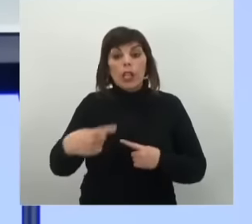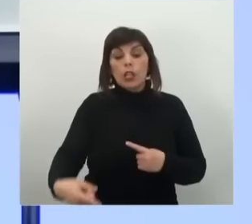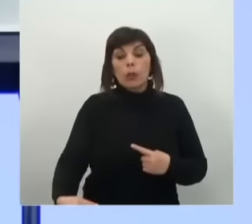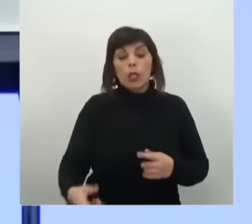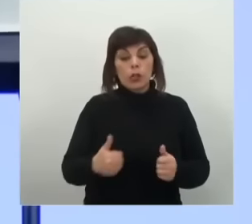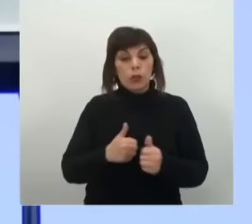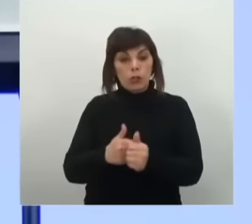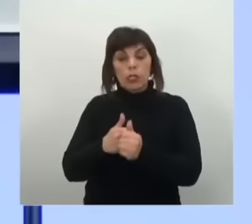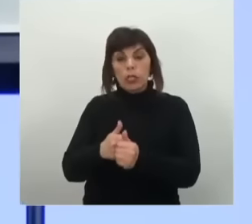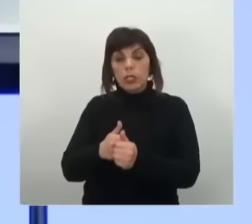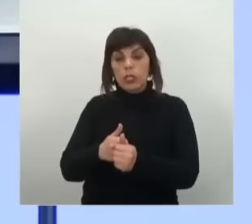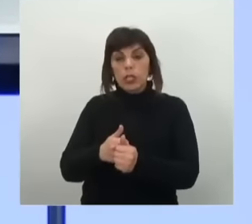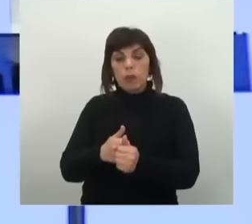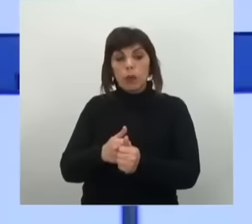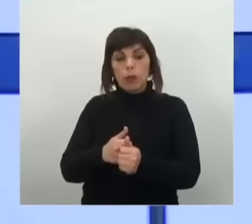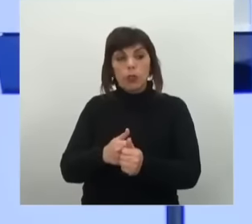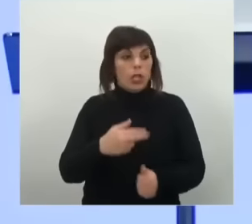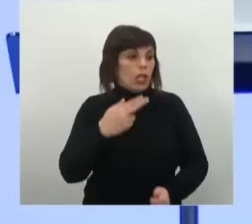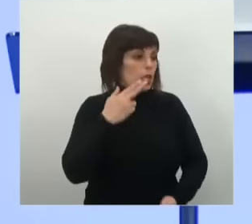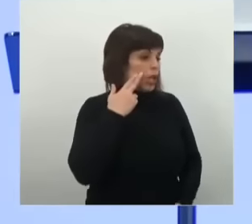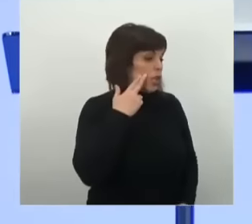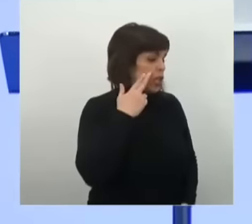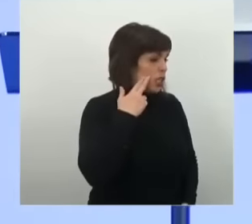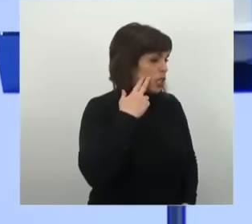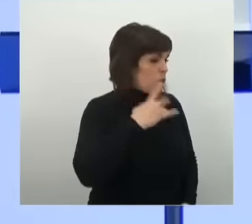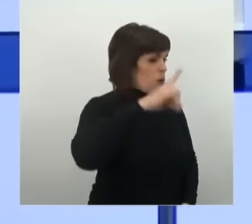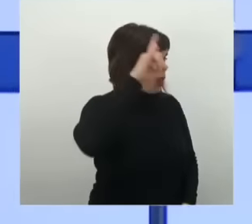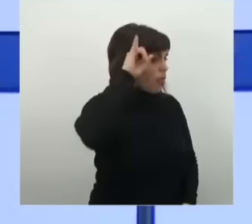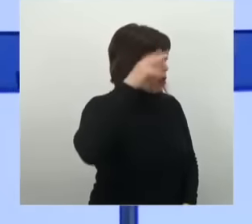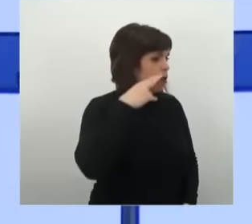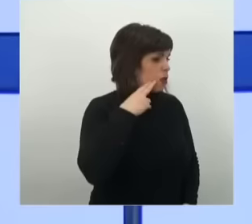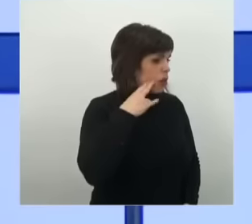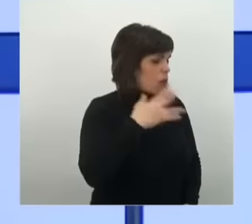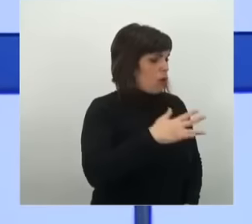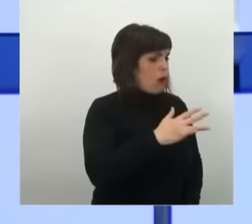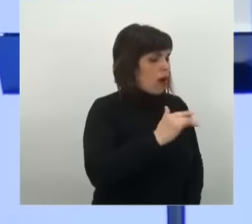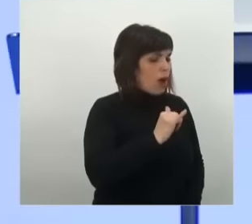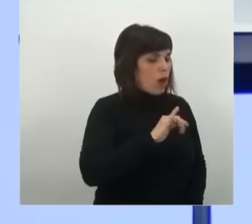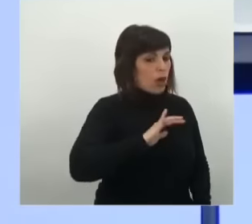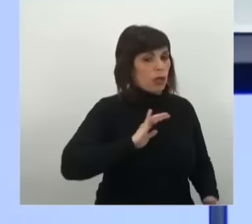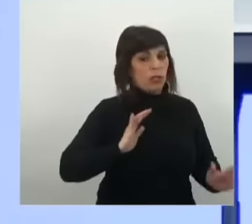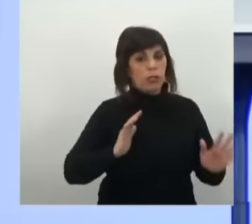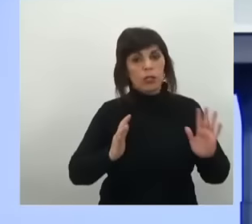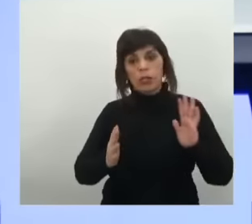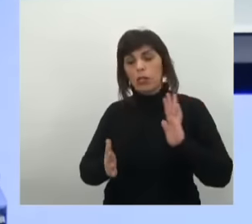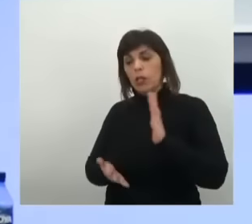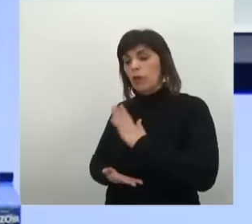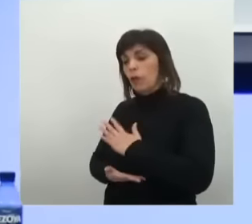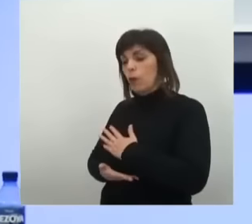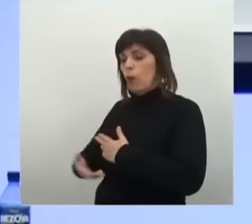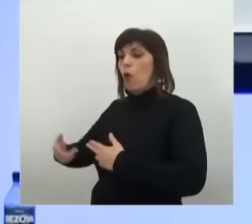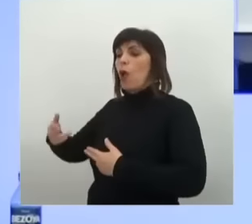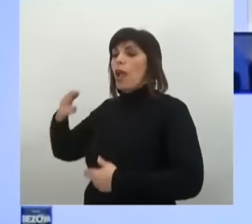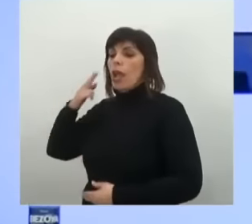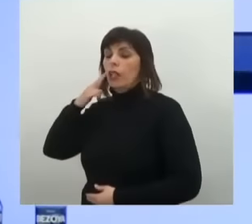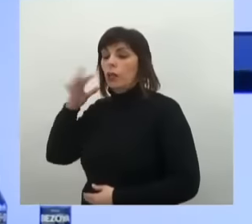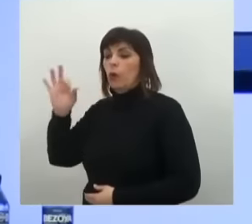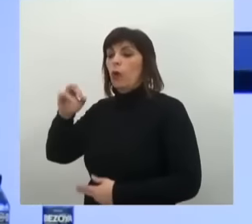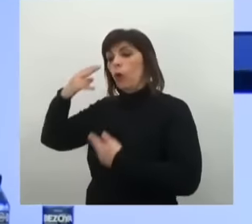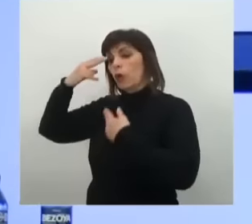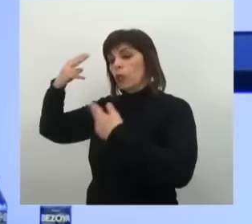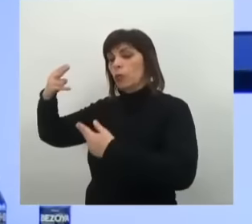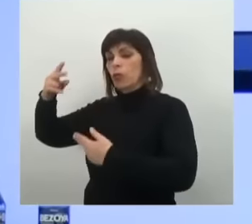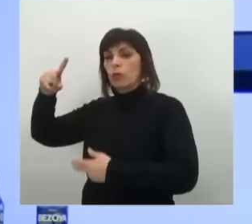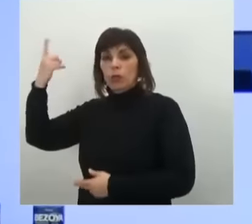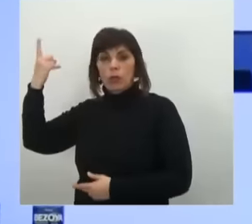se dieron cuenta que el que estaba con ellos en La Barca tenía muchísima más autoridad que cualquier cosa que se pueda enfrentar ahora